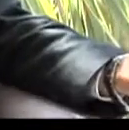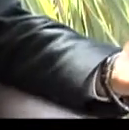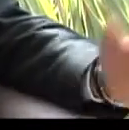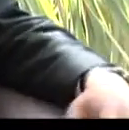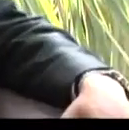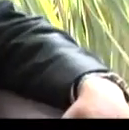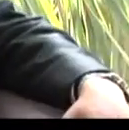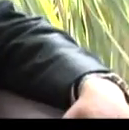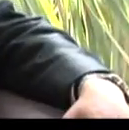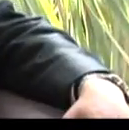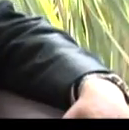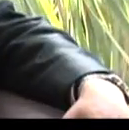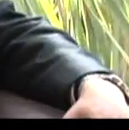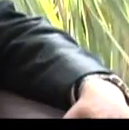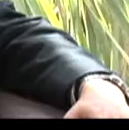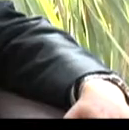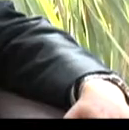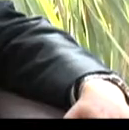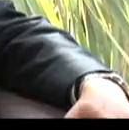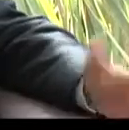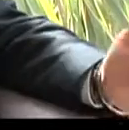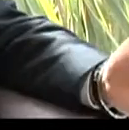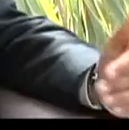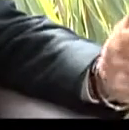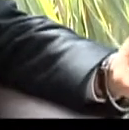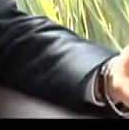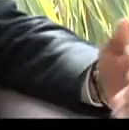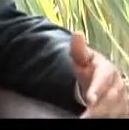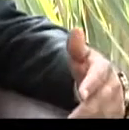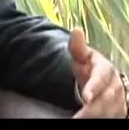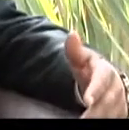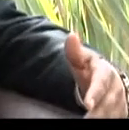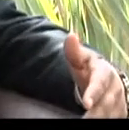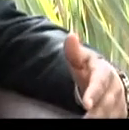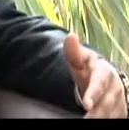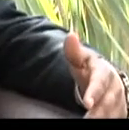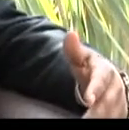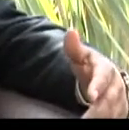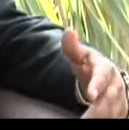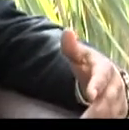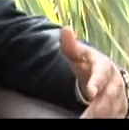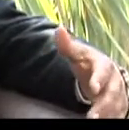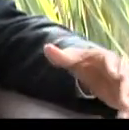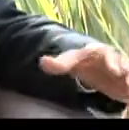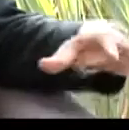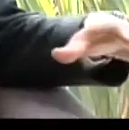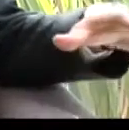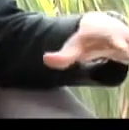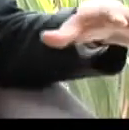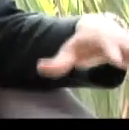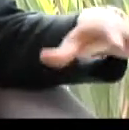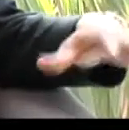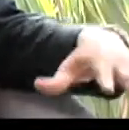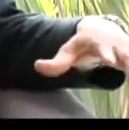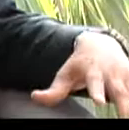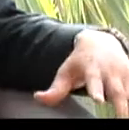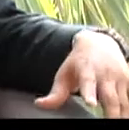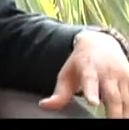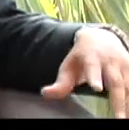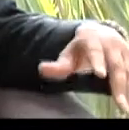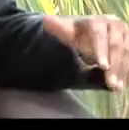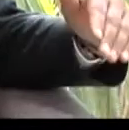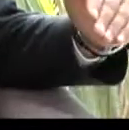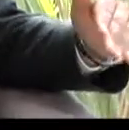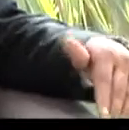esos son conocimientos universales, por eso no puede ser heterogéneo, no puede, los planes y programas deben ser de carácter